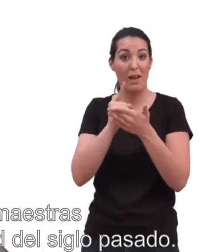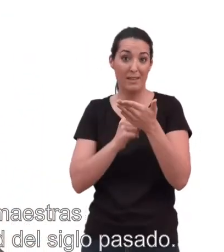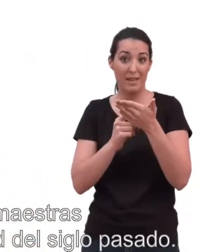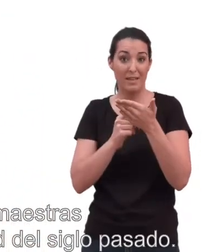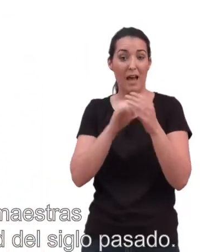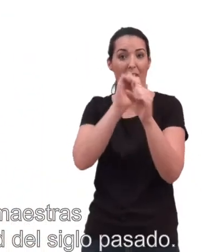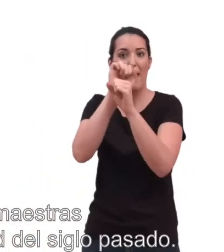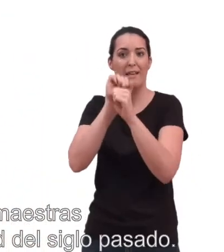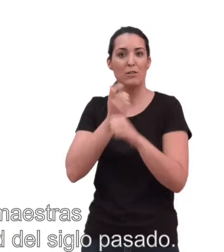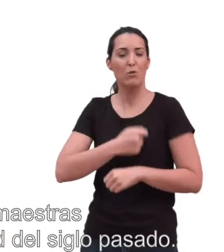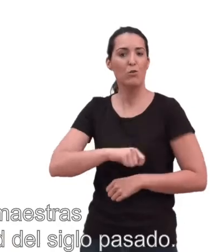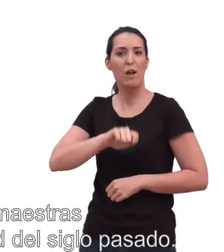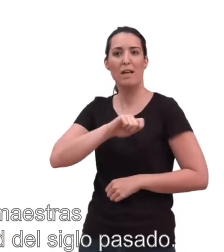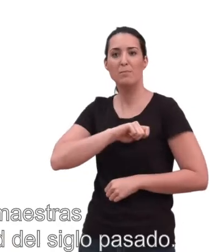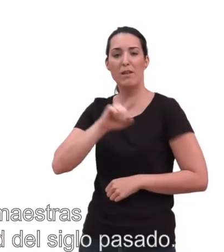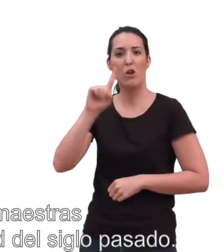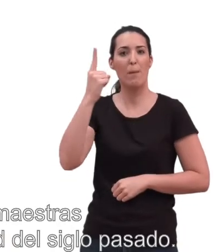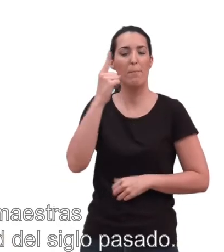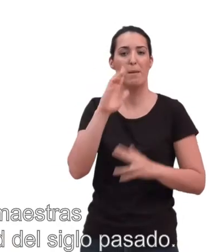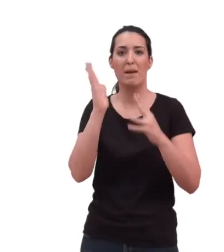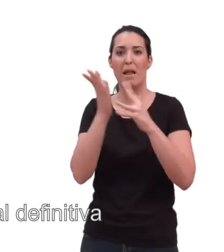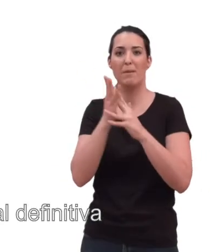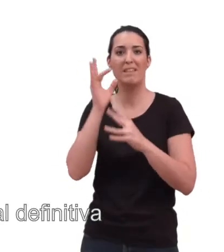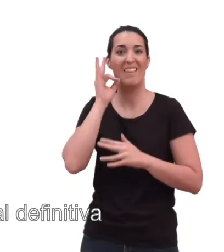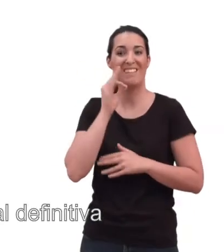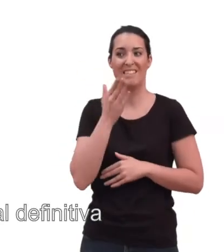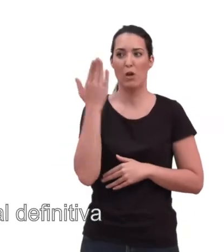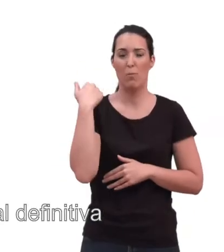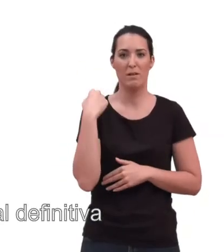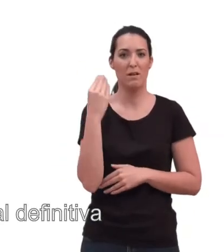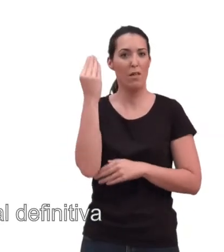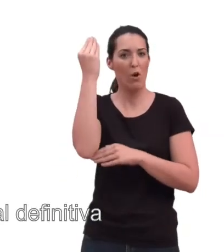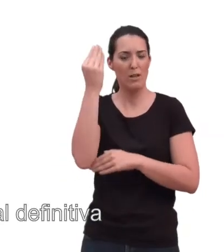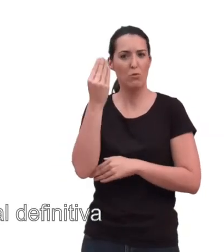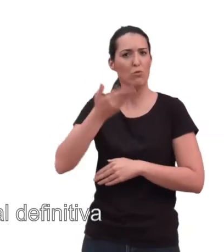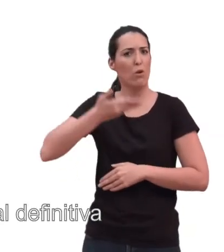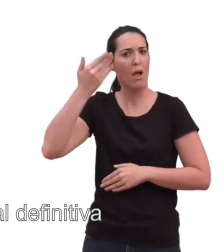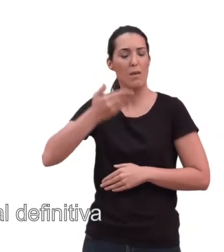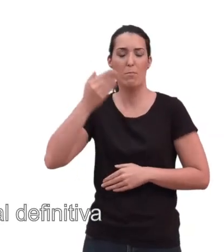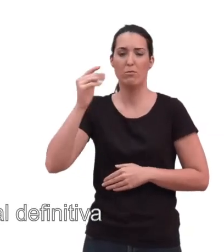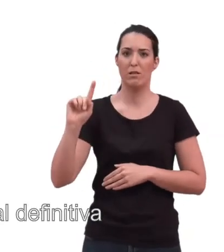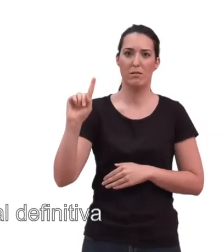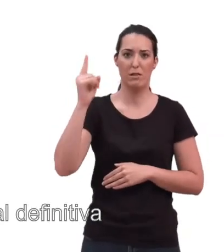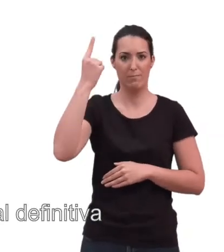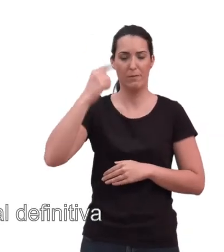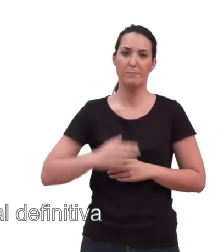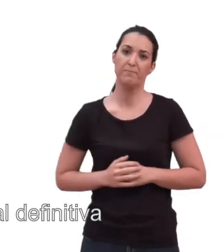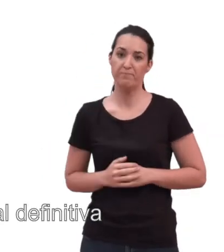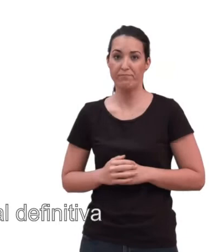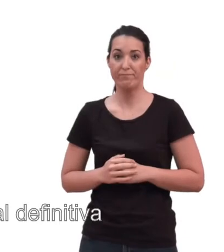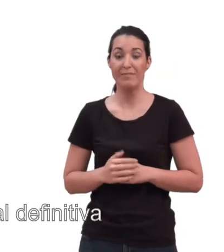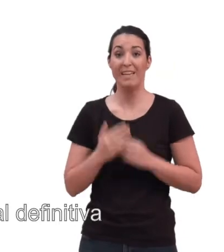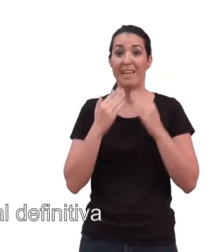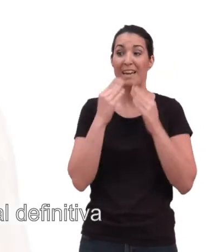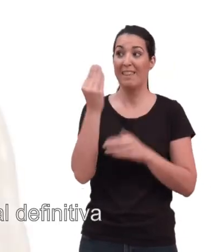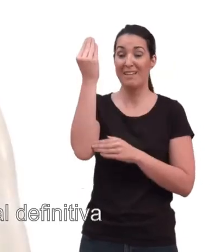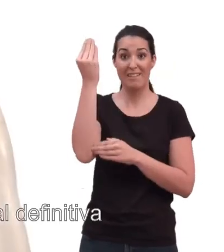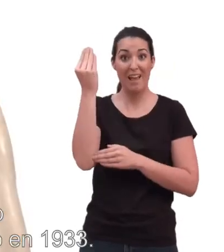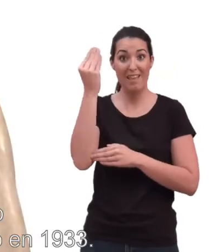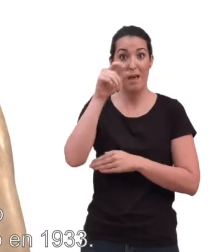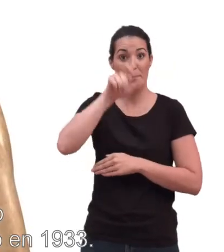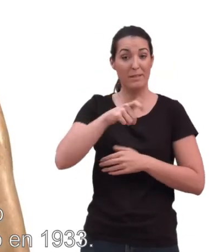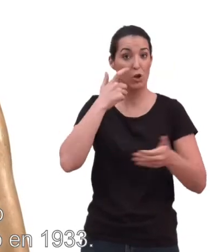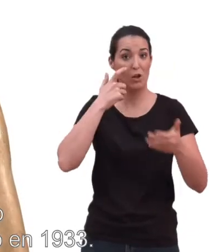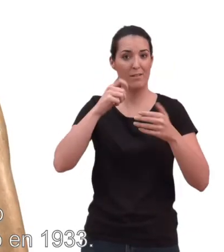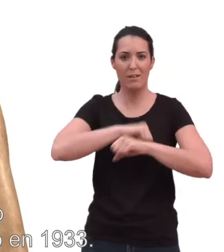de la primera mitad del siglo pasado. Con ella llega la consagración oficial definitiva para Rebull, en la